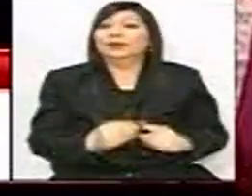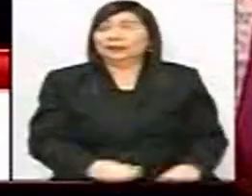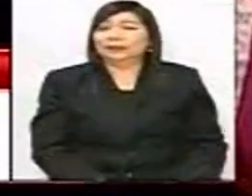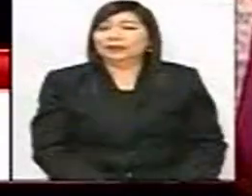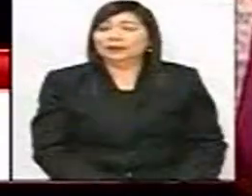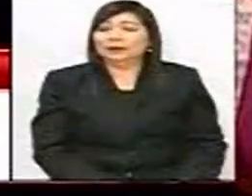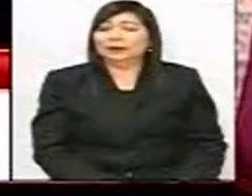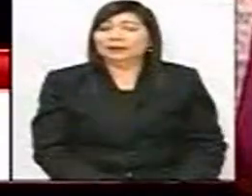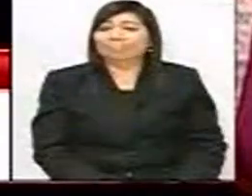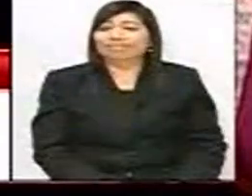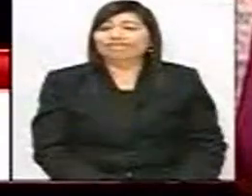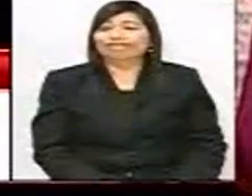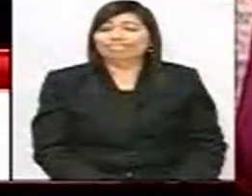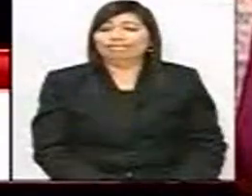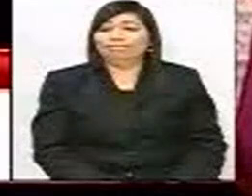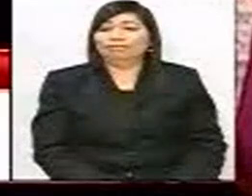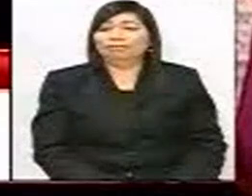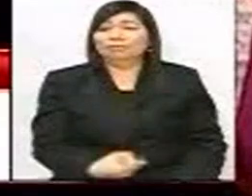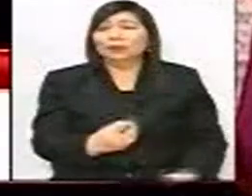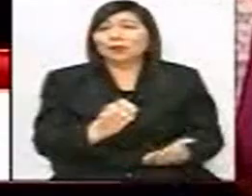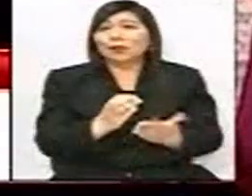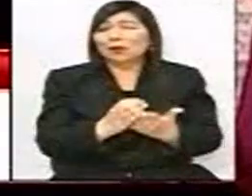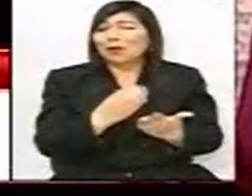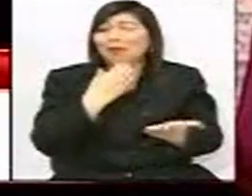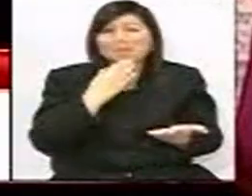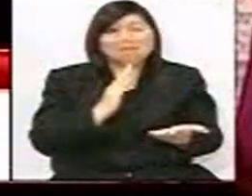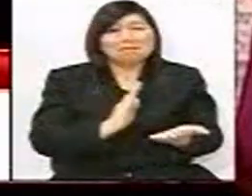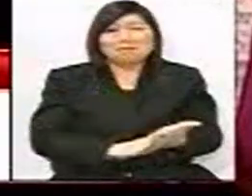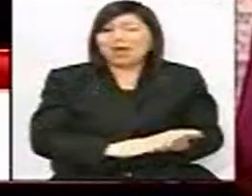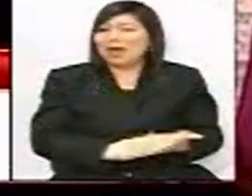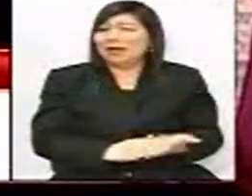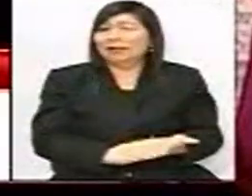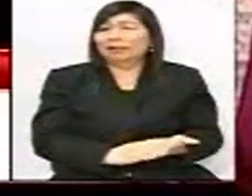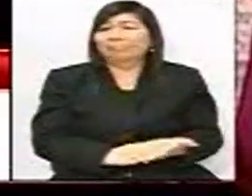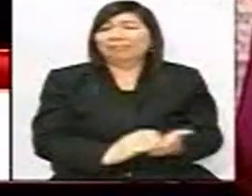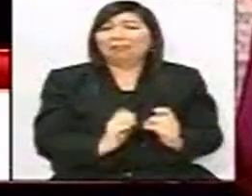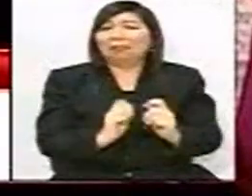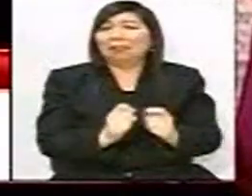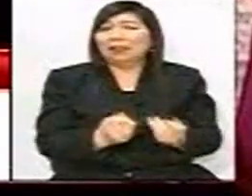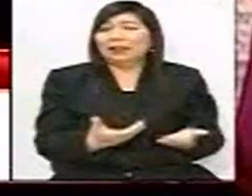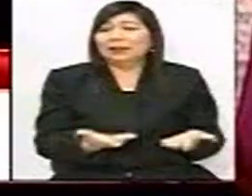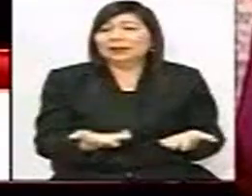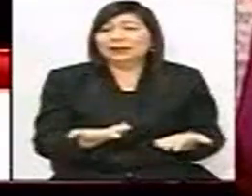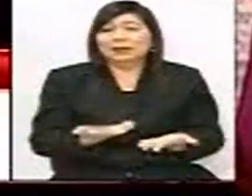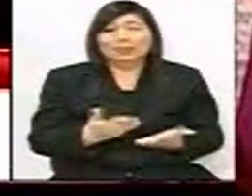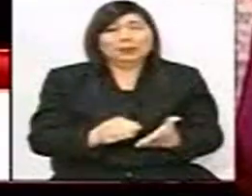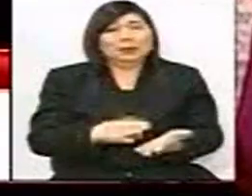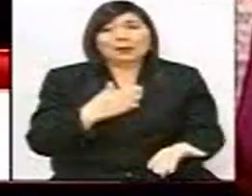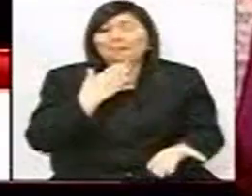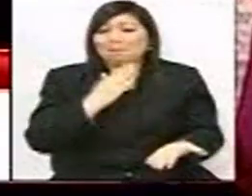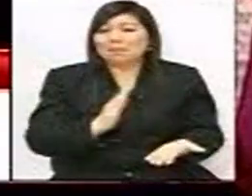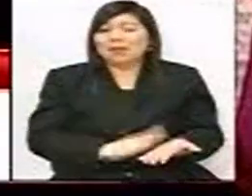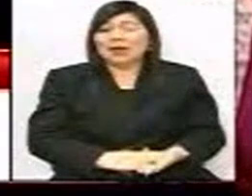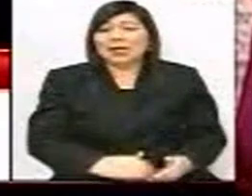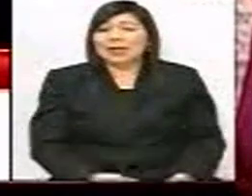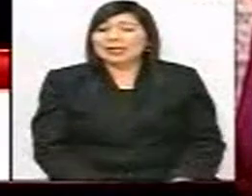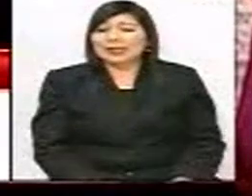autoridad. Por hacer contratos mal hechos o a veces entreguistas, ocasionamos tremendos males al